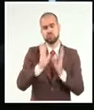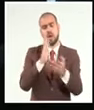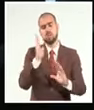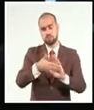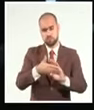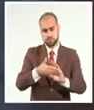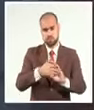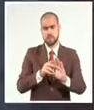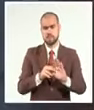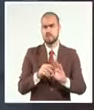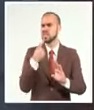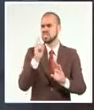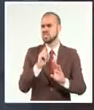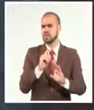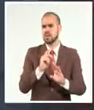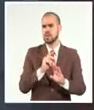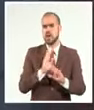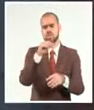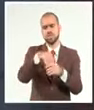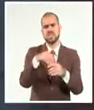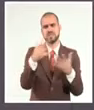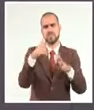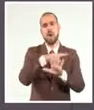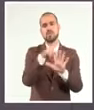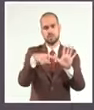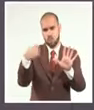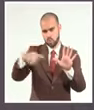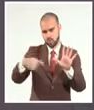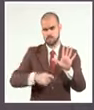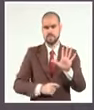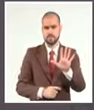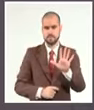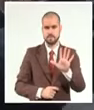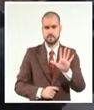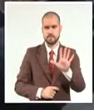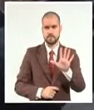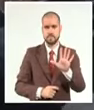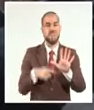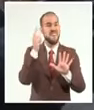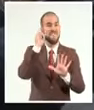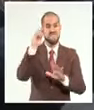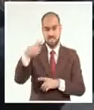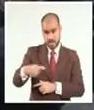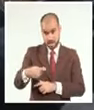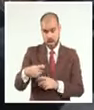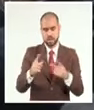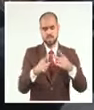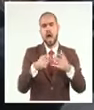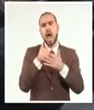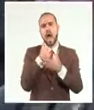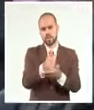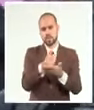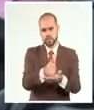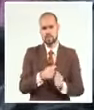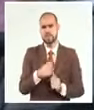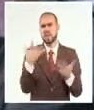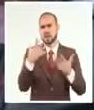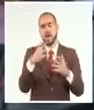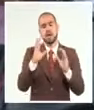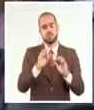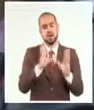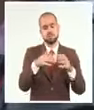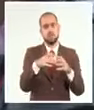Toyo fue integrado por 5 jueces. Un fiscal y su asistente a nombre de la Fiscalía